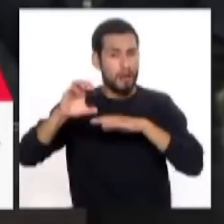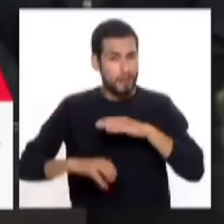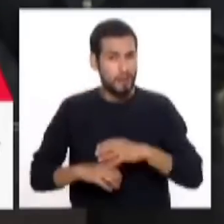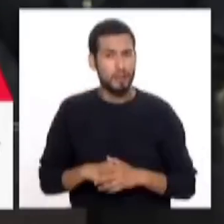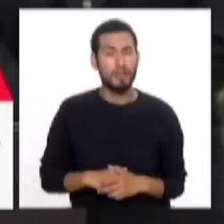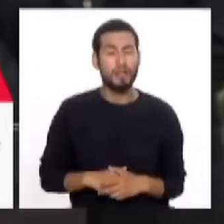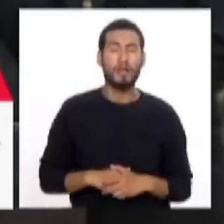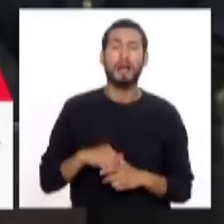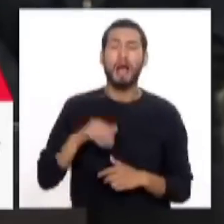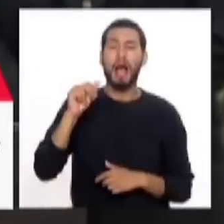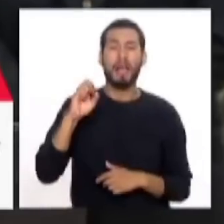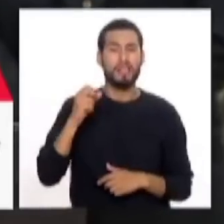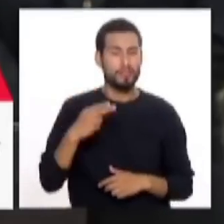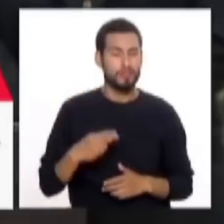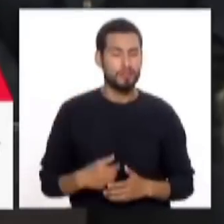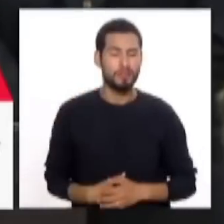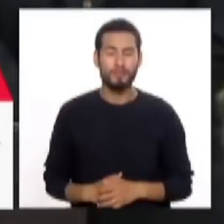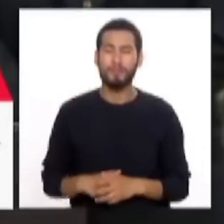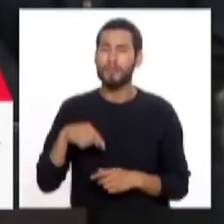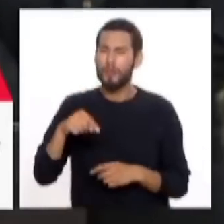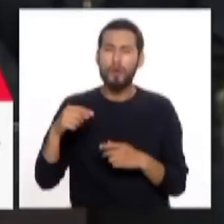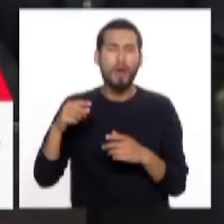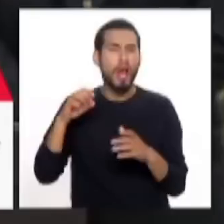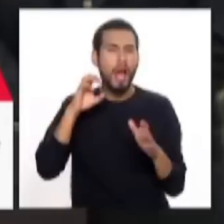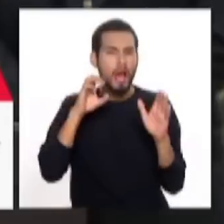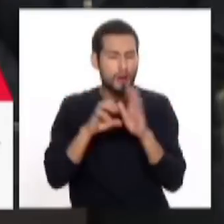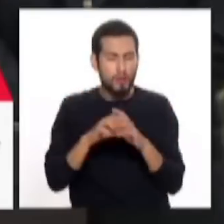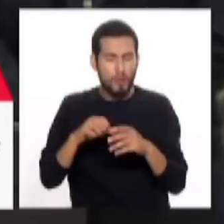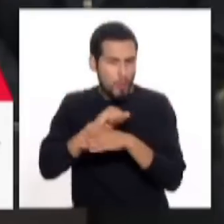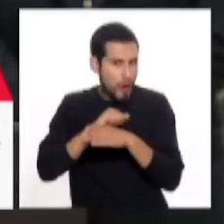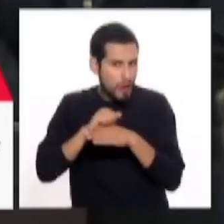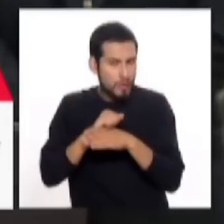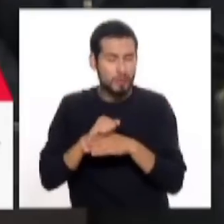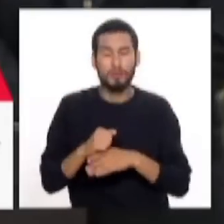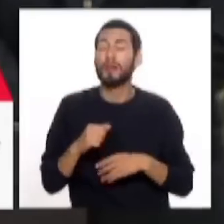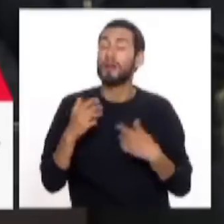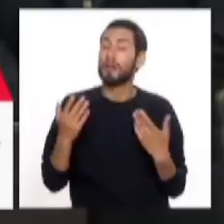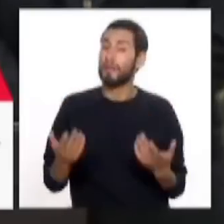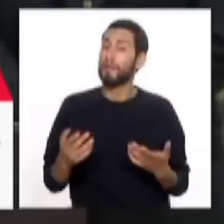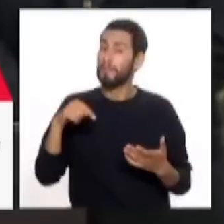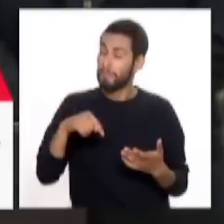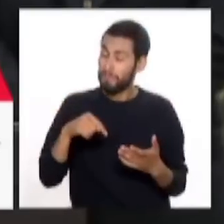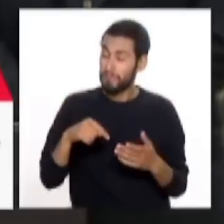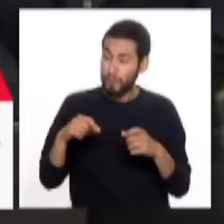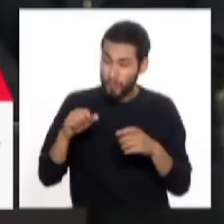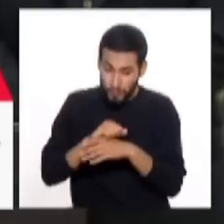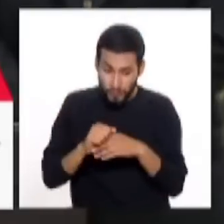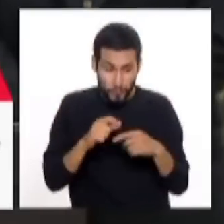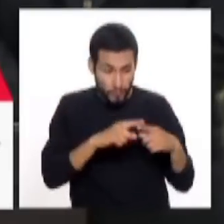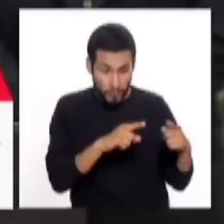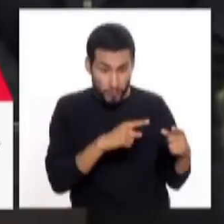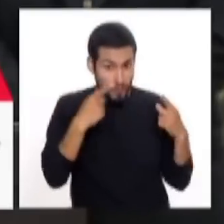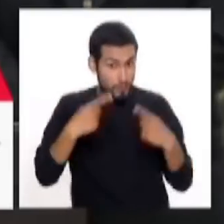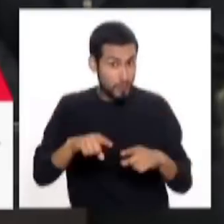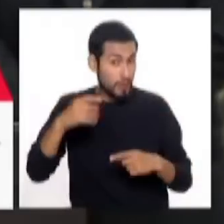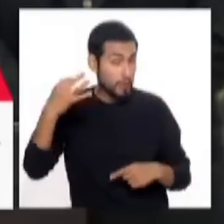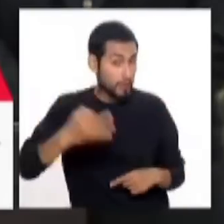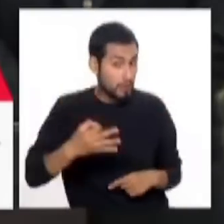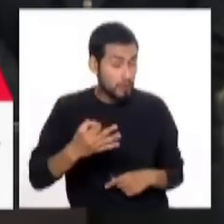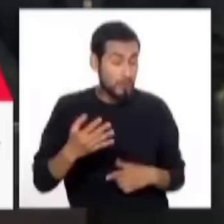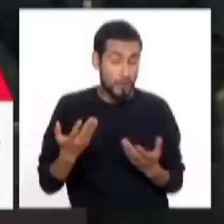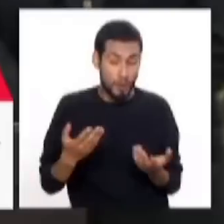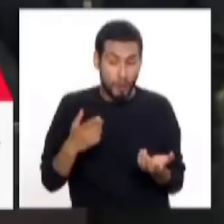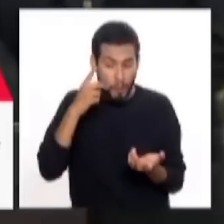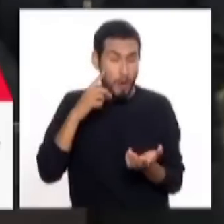y Ancash. En esta simulación es preciso resaltar que atravesamos por una situación real que nos